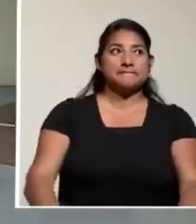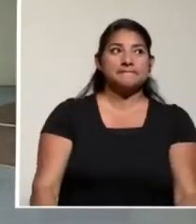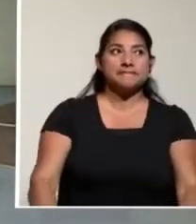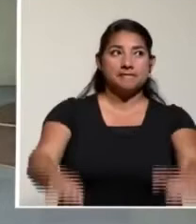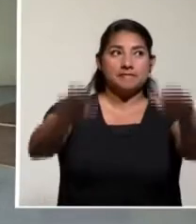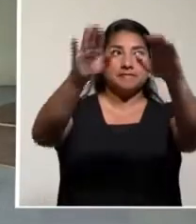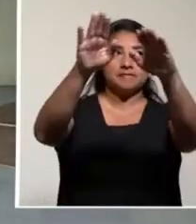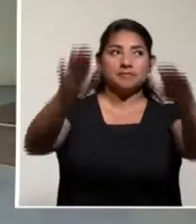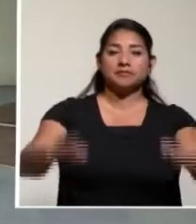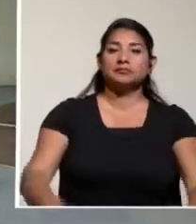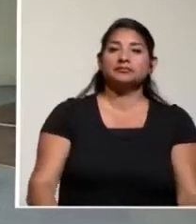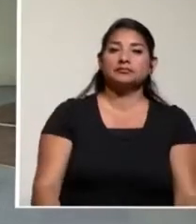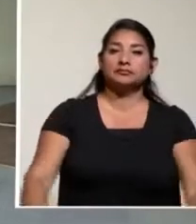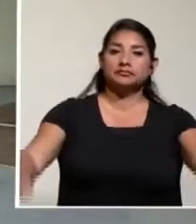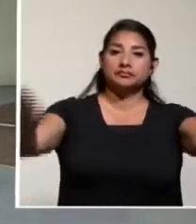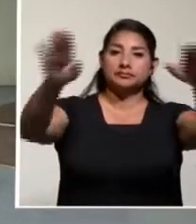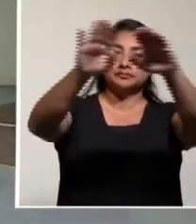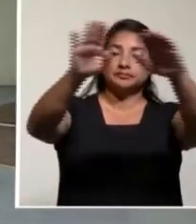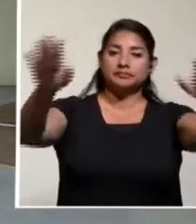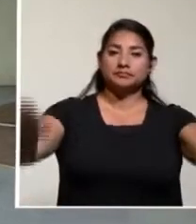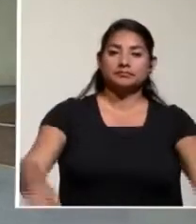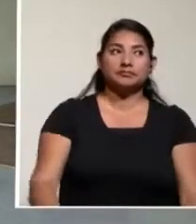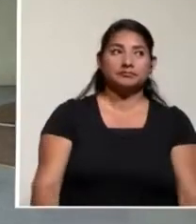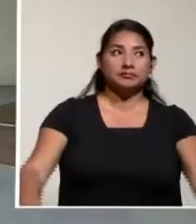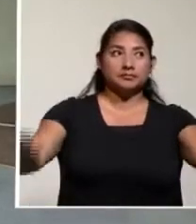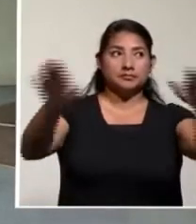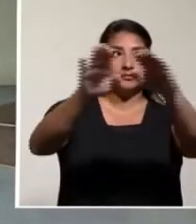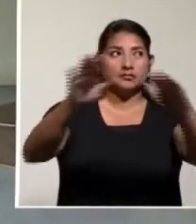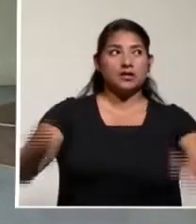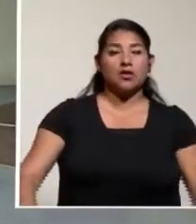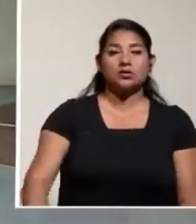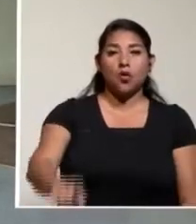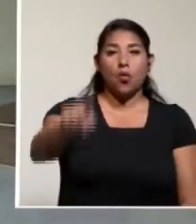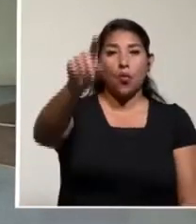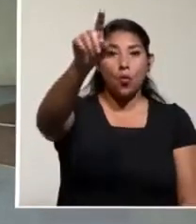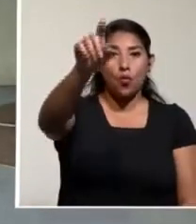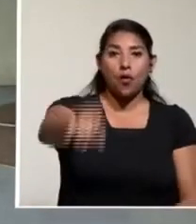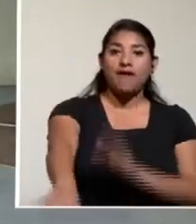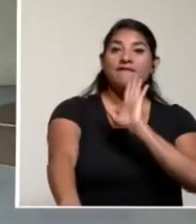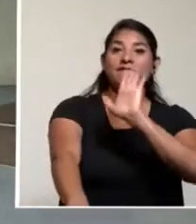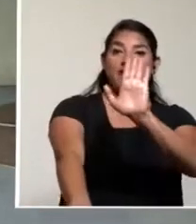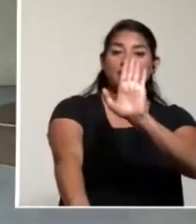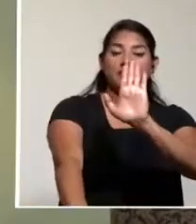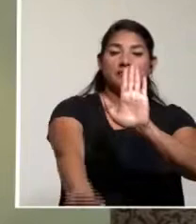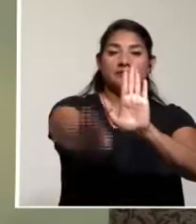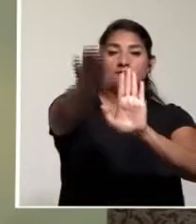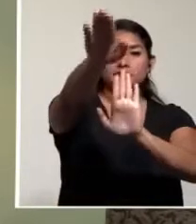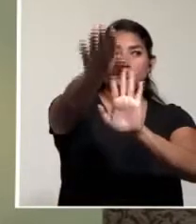Eso, arriba, abajo, arriba y solo uno, pero de frente.